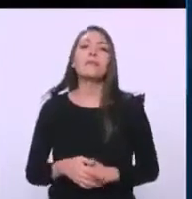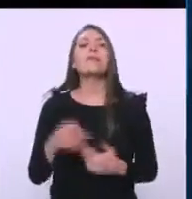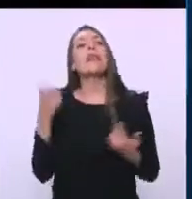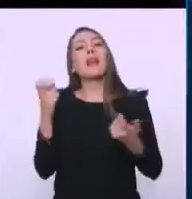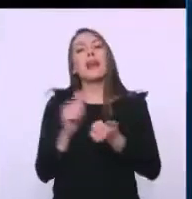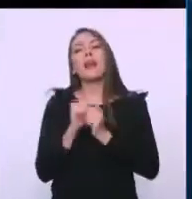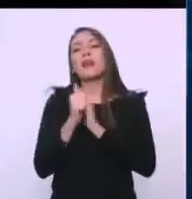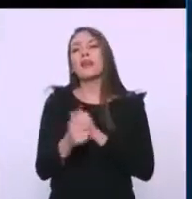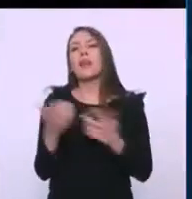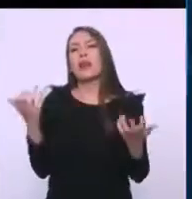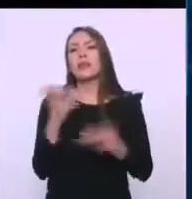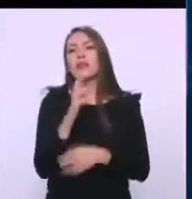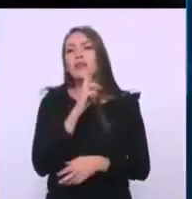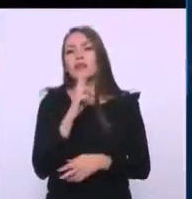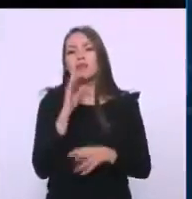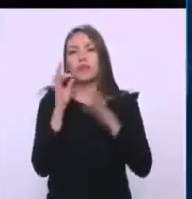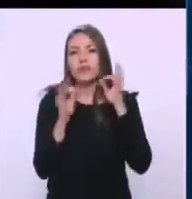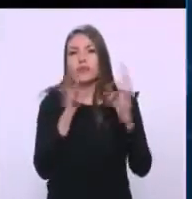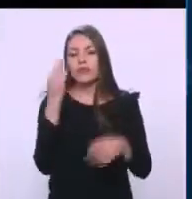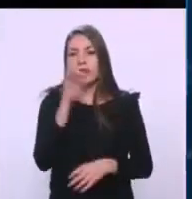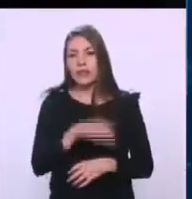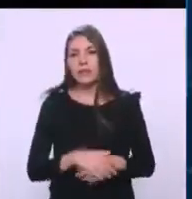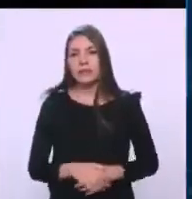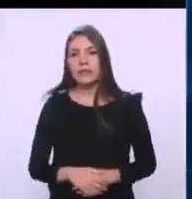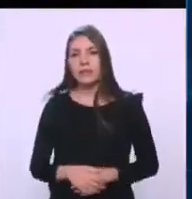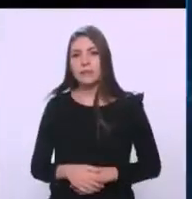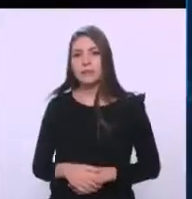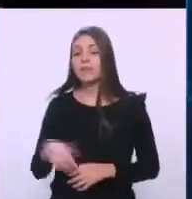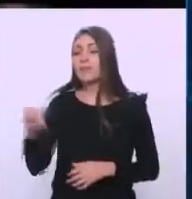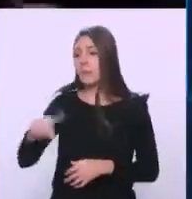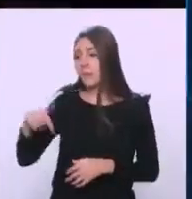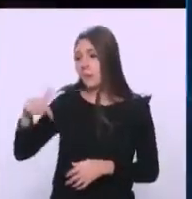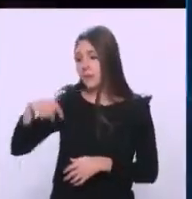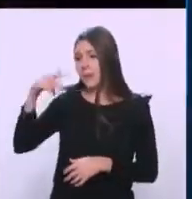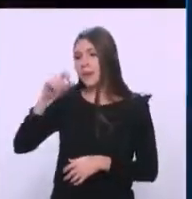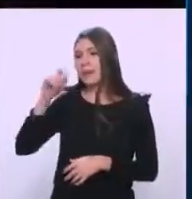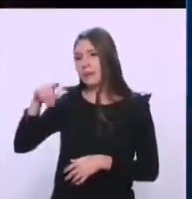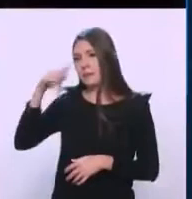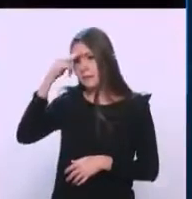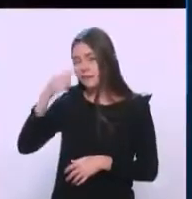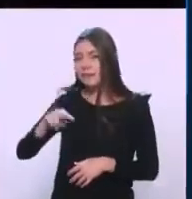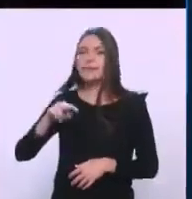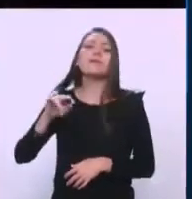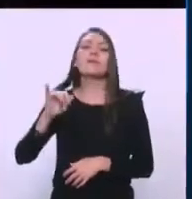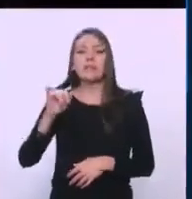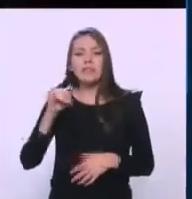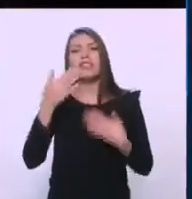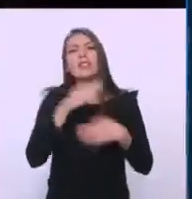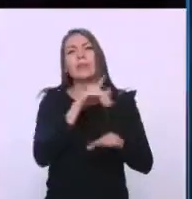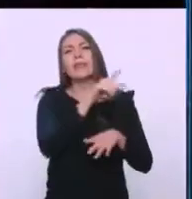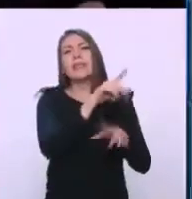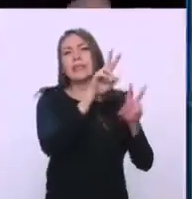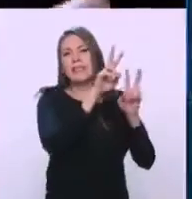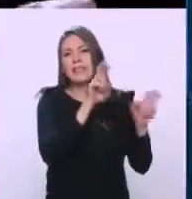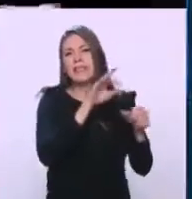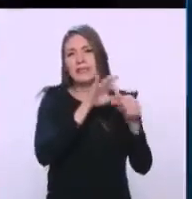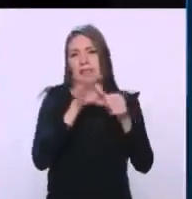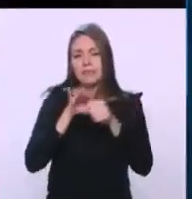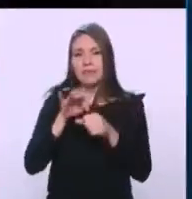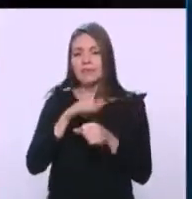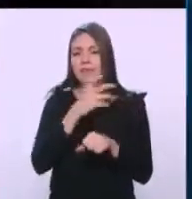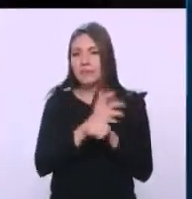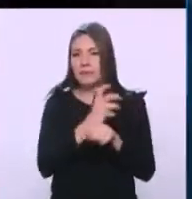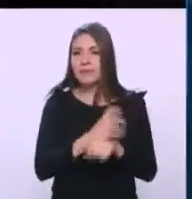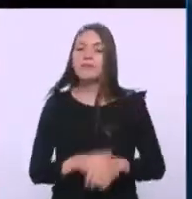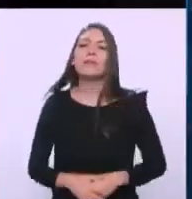falsa. Esto en Estados Unidos. No, aquí en México. No, bueno, pero con el tema de elecciones en Estados Unidos. Alberto,